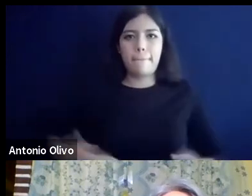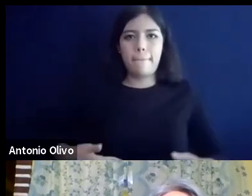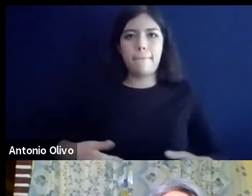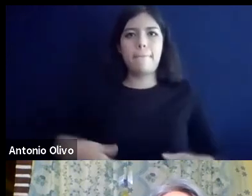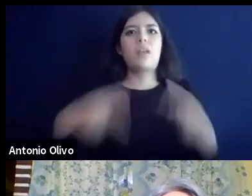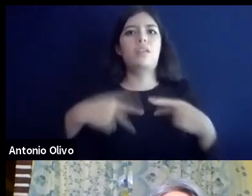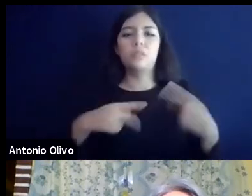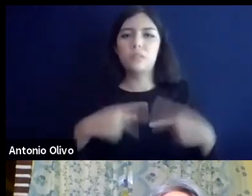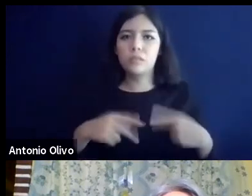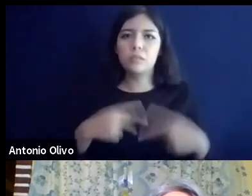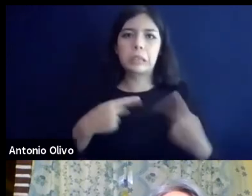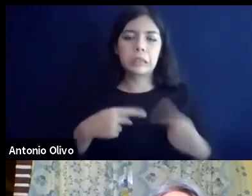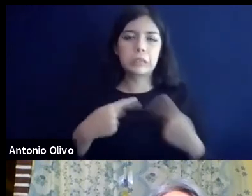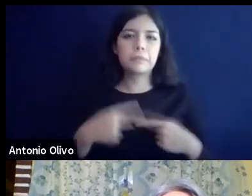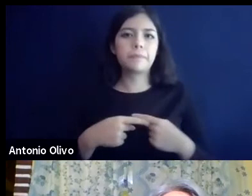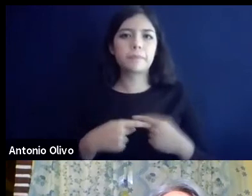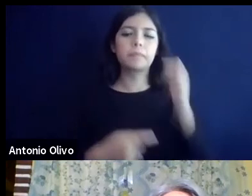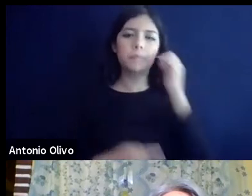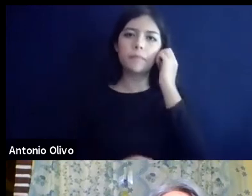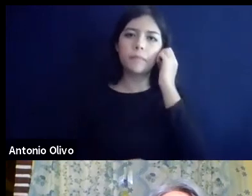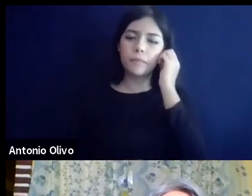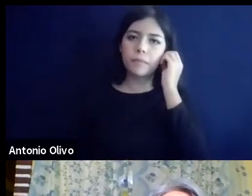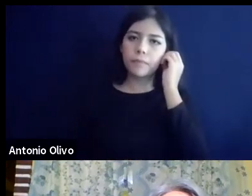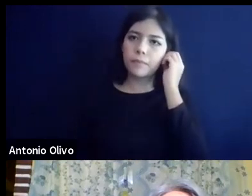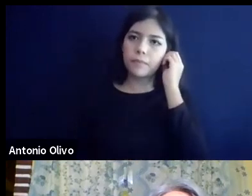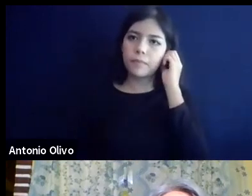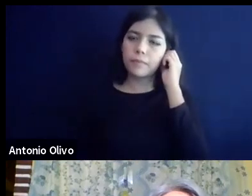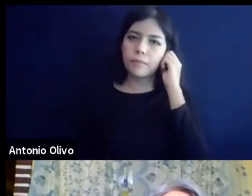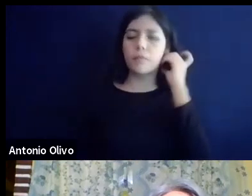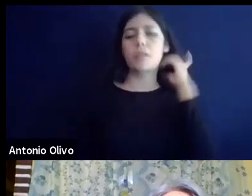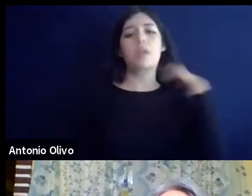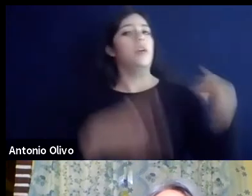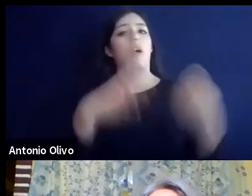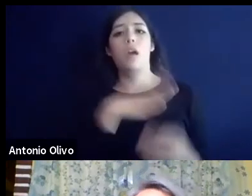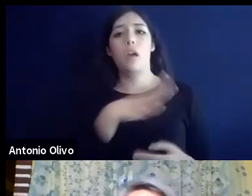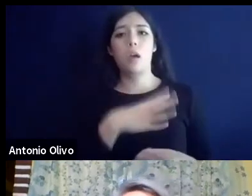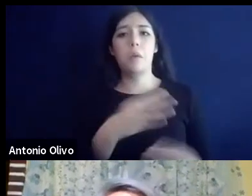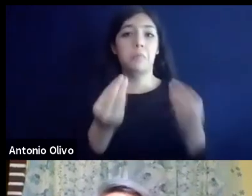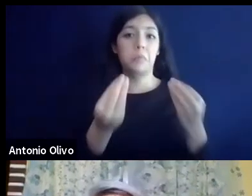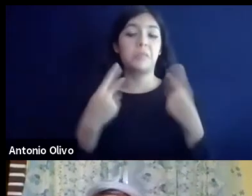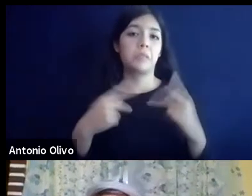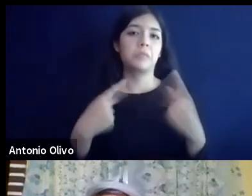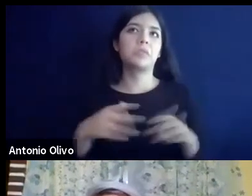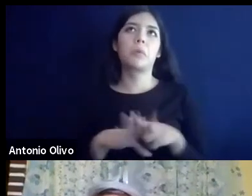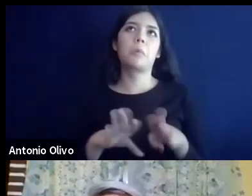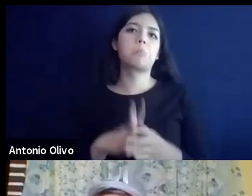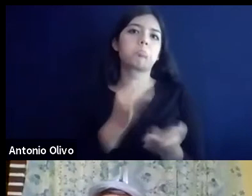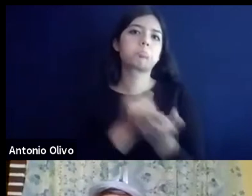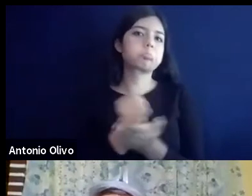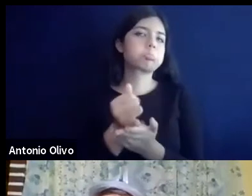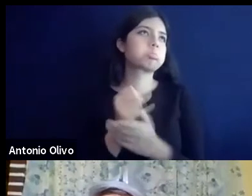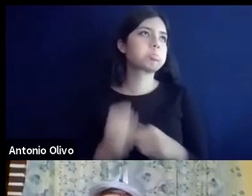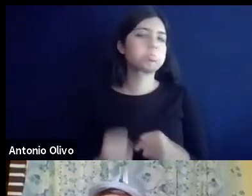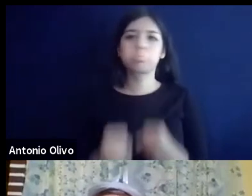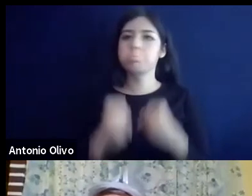autodeterminación por la familia. No hay muchas personas, hay muchos seres humanos que no son determinados nunca en su vida, no importa en qué familia